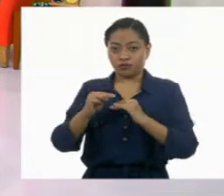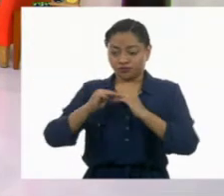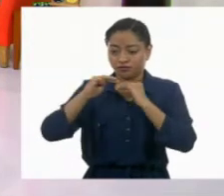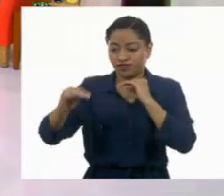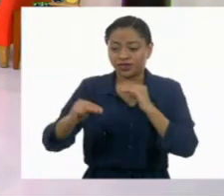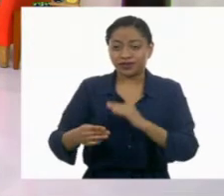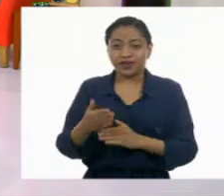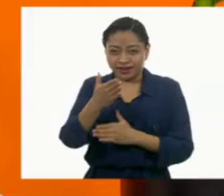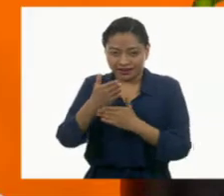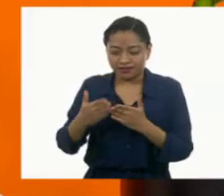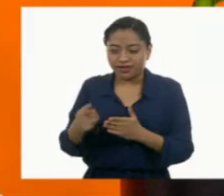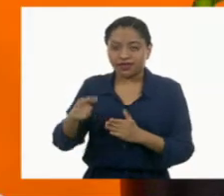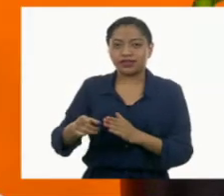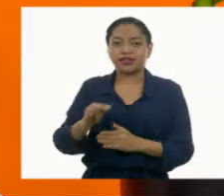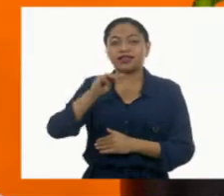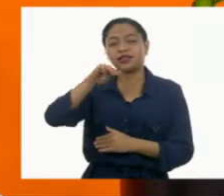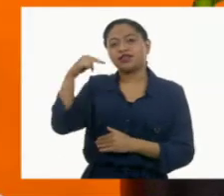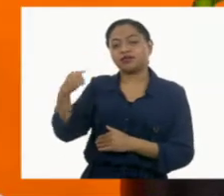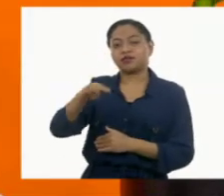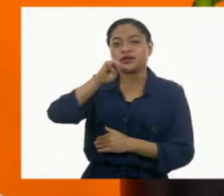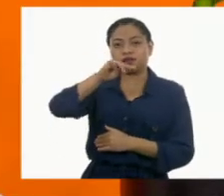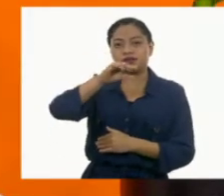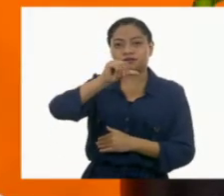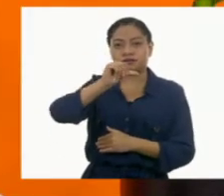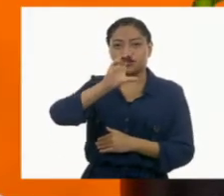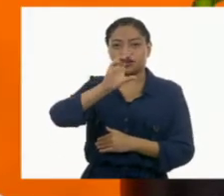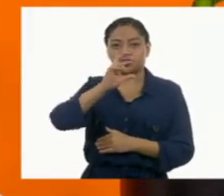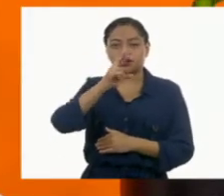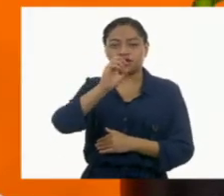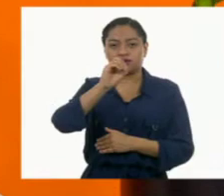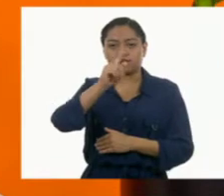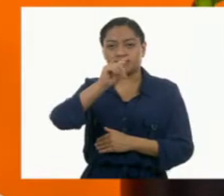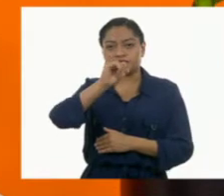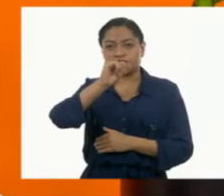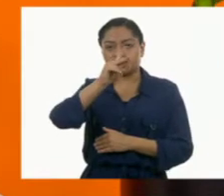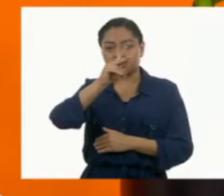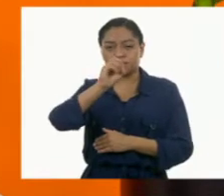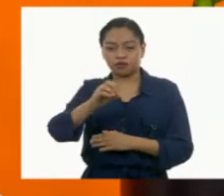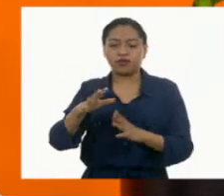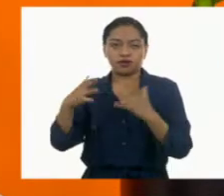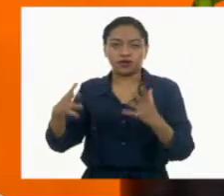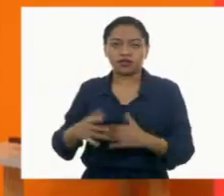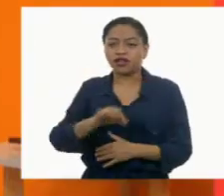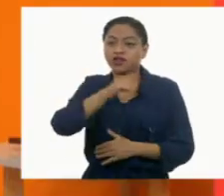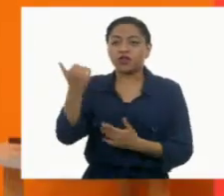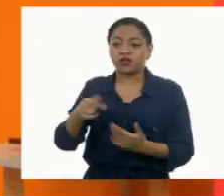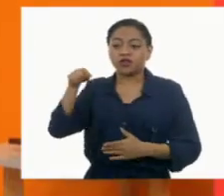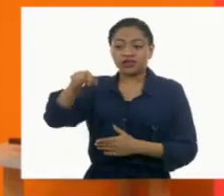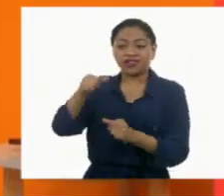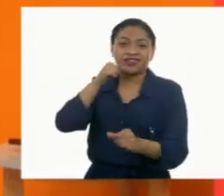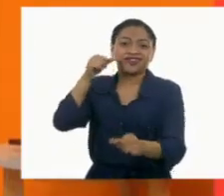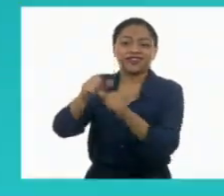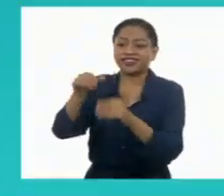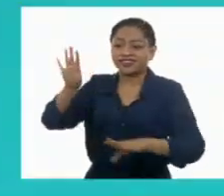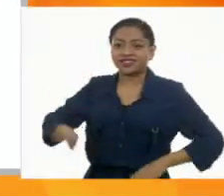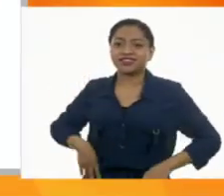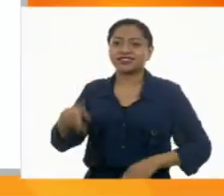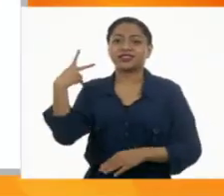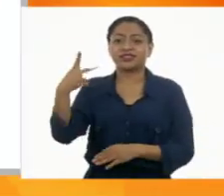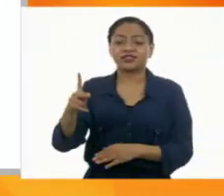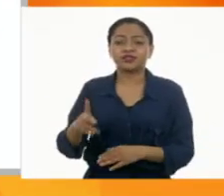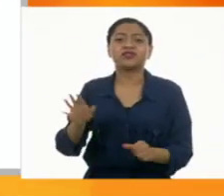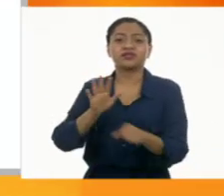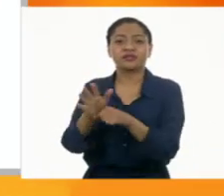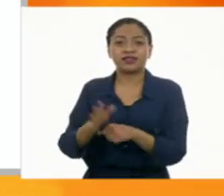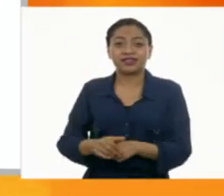es, macrotipo, Ok. es el macrotipo. ¿Y qué otras características de la tipografía son importantes? Por ejemplo, no